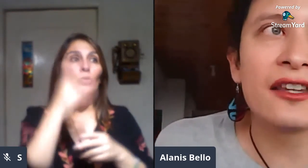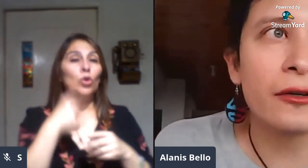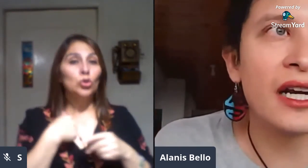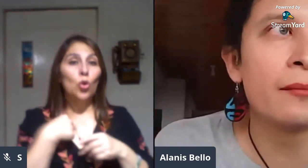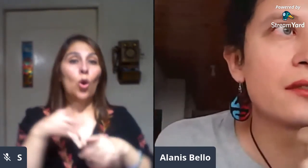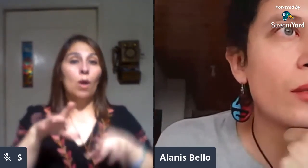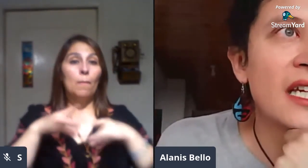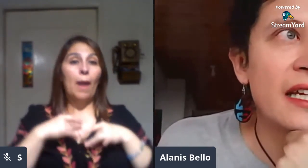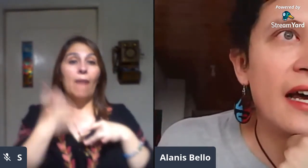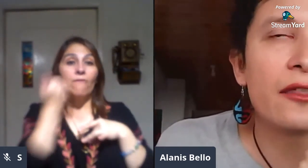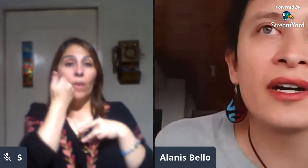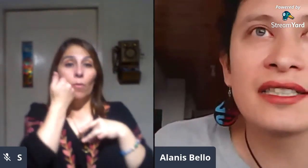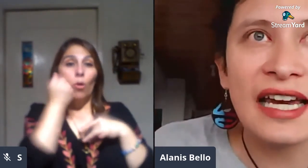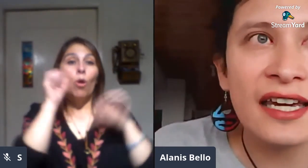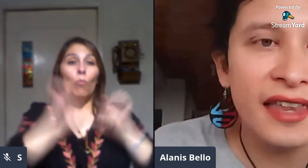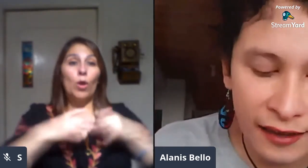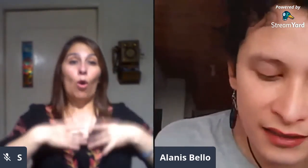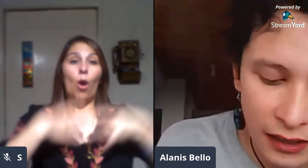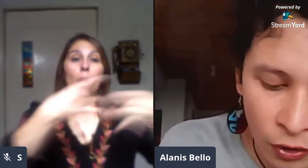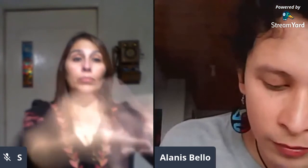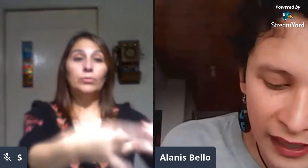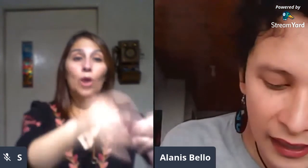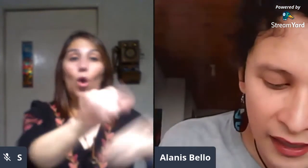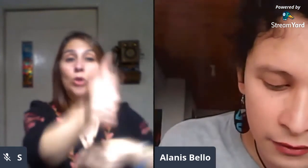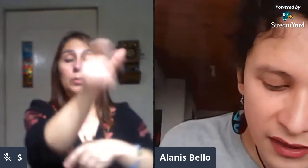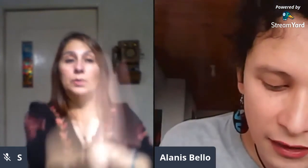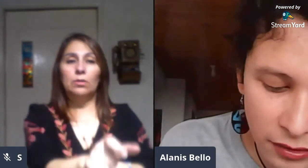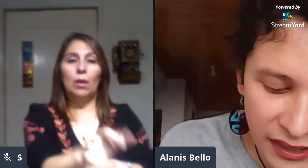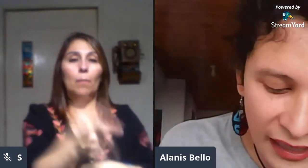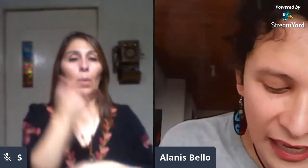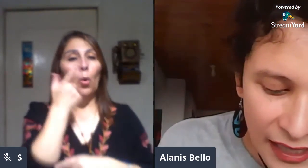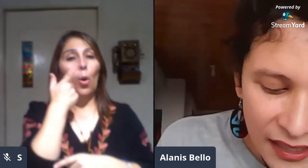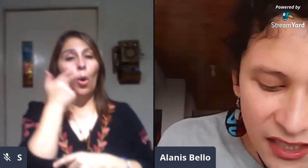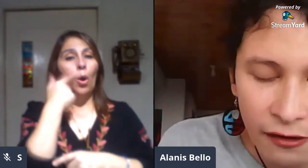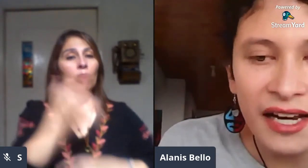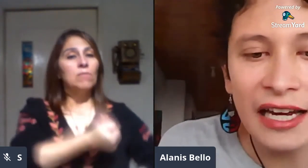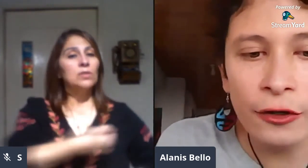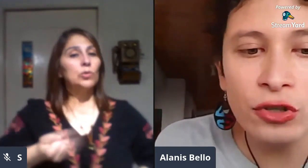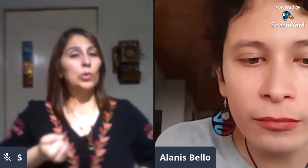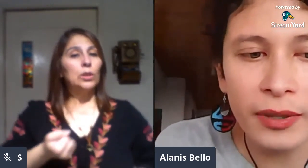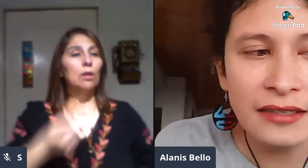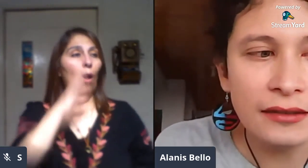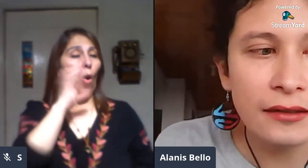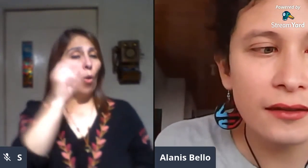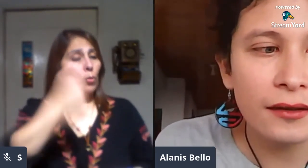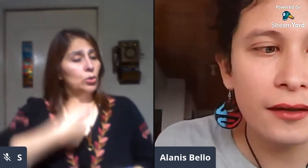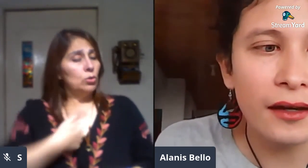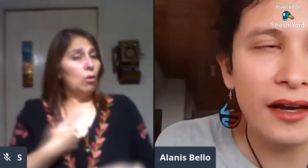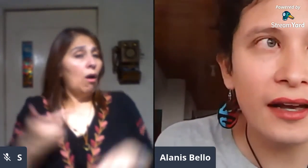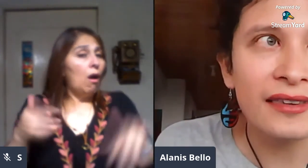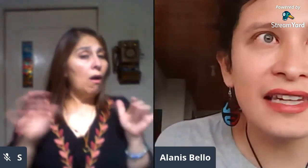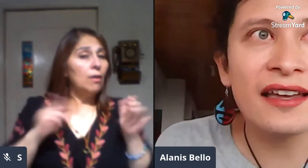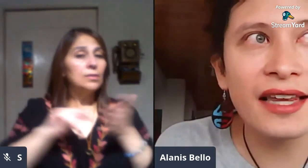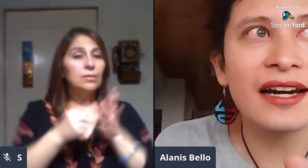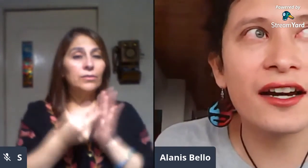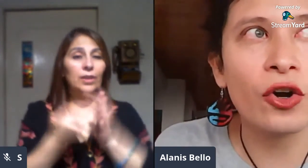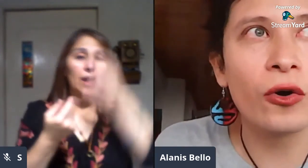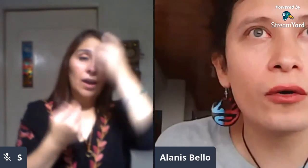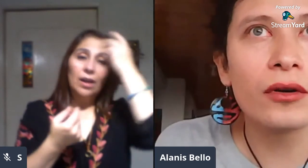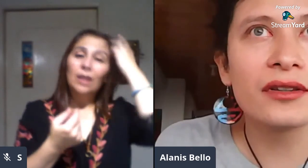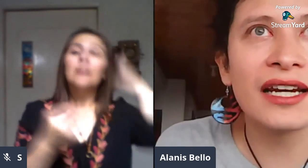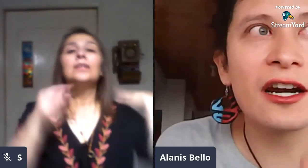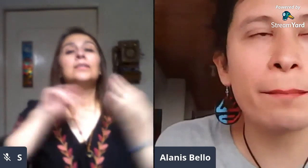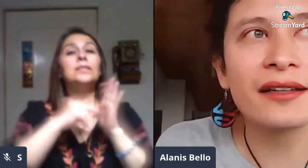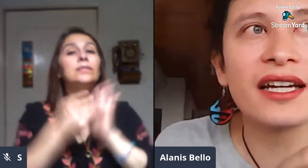este mandato de la masculinidad o esta idea de ser hombre que hay en nuestra sociedad lleva a que los hombres tiendan a